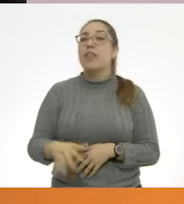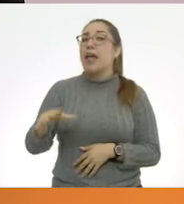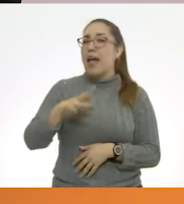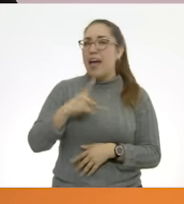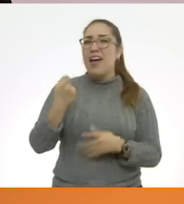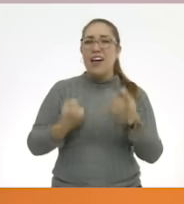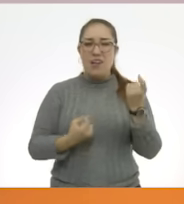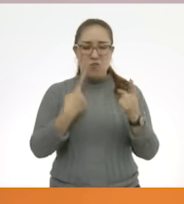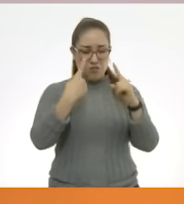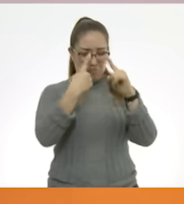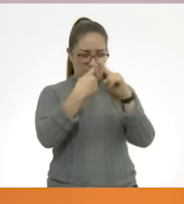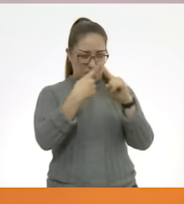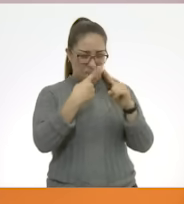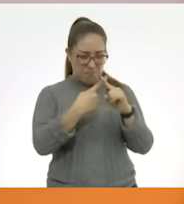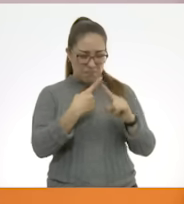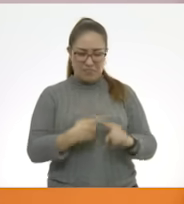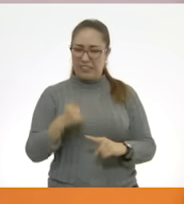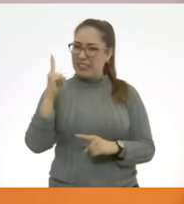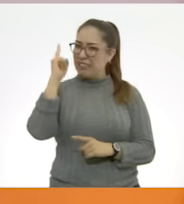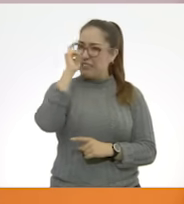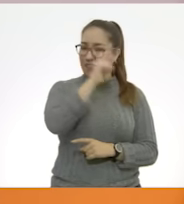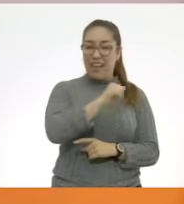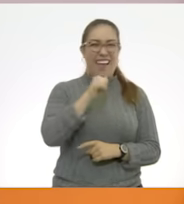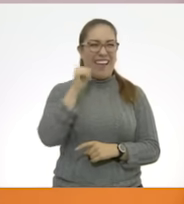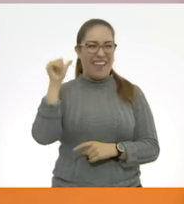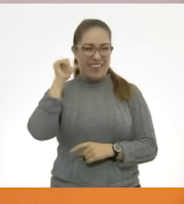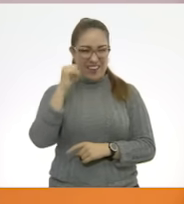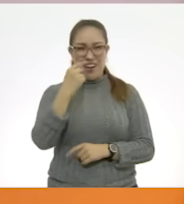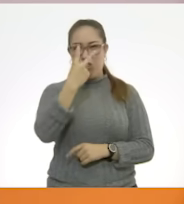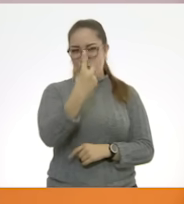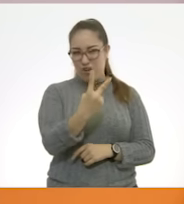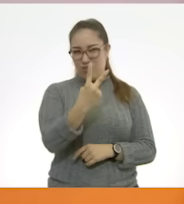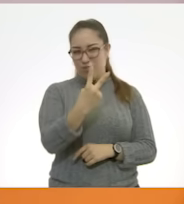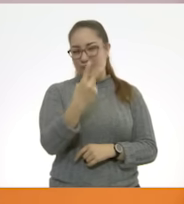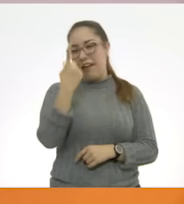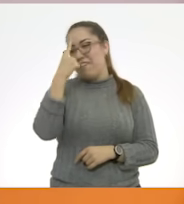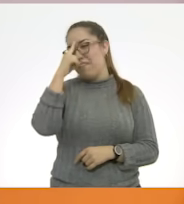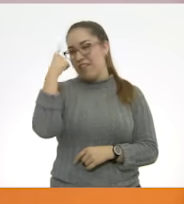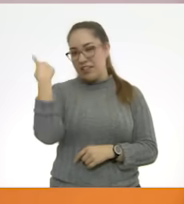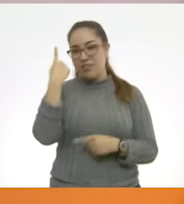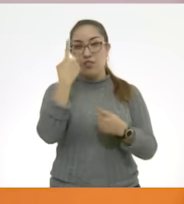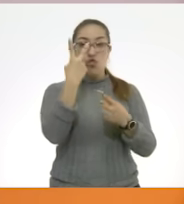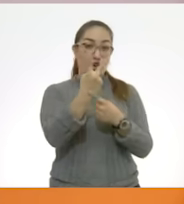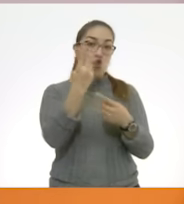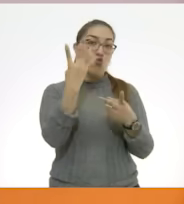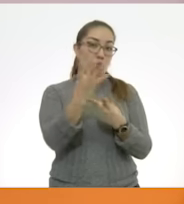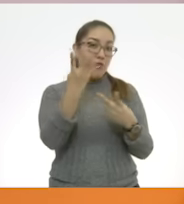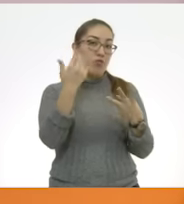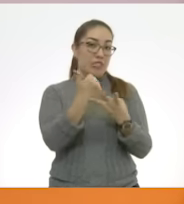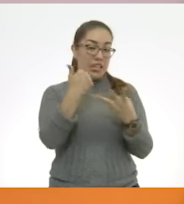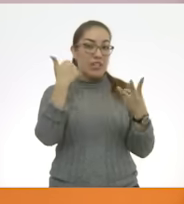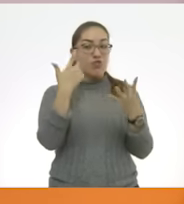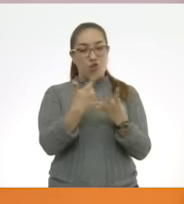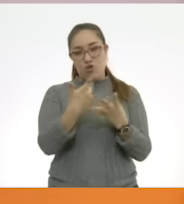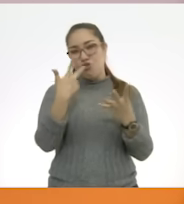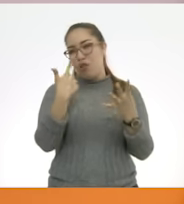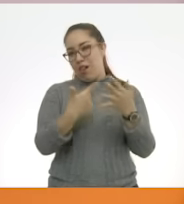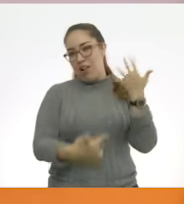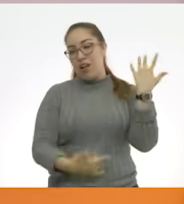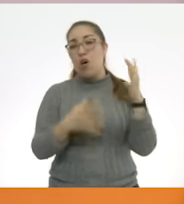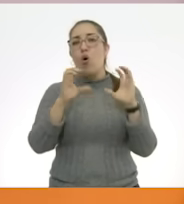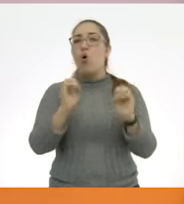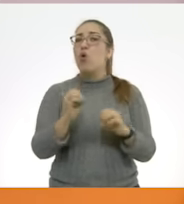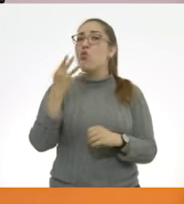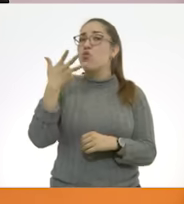nos complican mucho. Ya, ayer veíamos que la del 2 es muy fácil porque era 2, 4, 6. La del 5 también era fácil porque iba de 5 en 5. O la del 10,